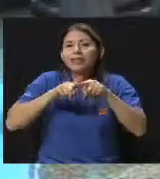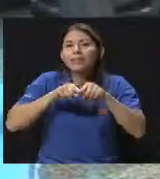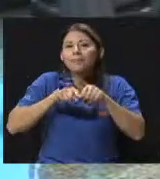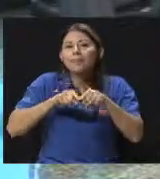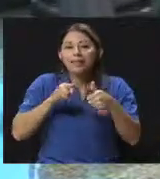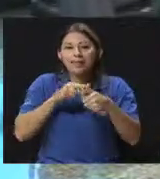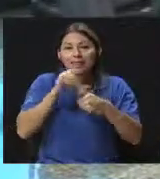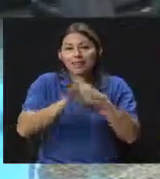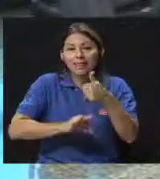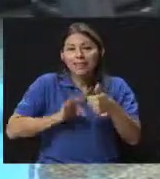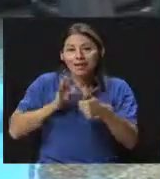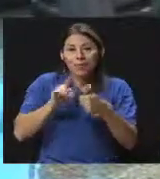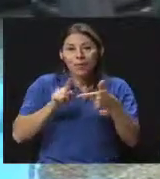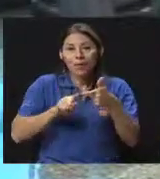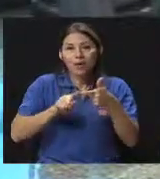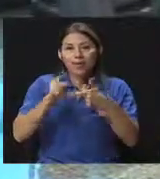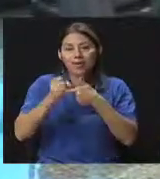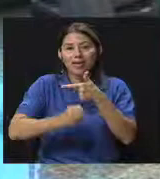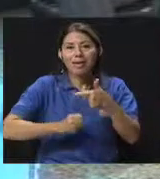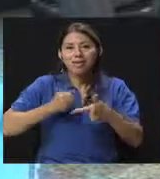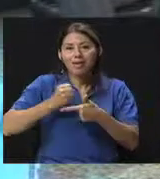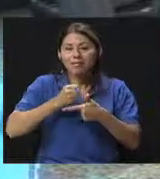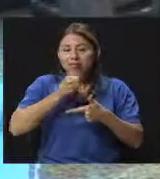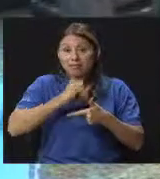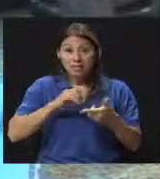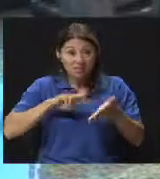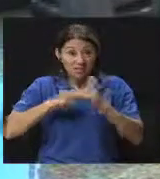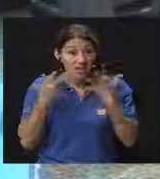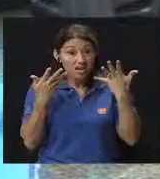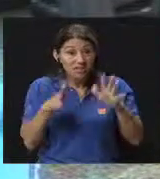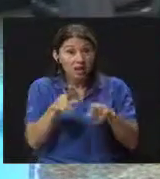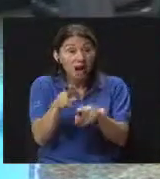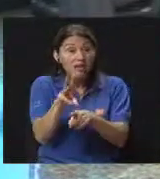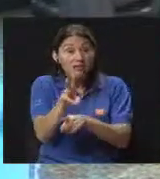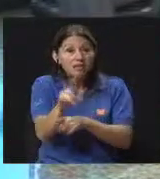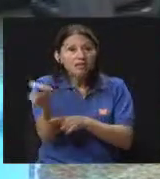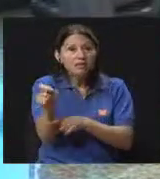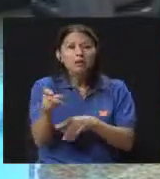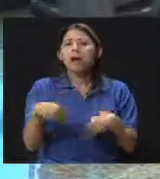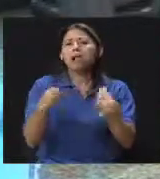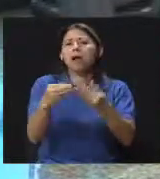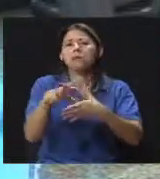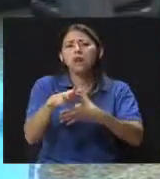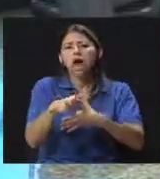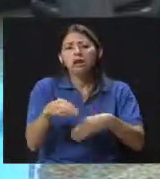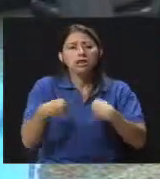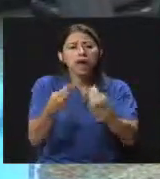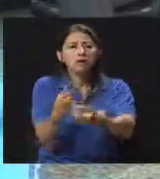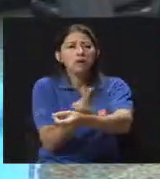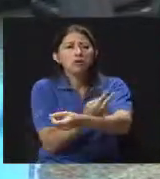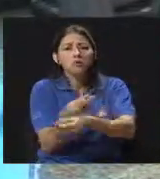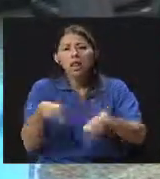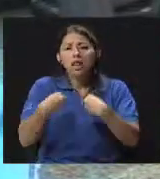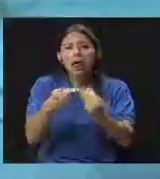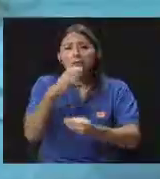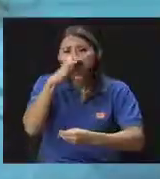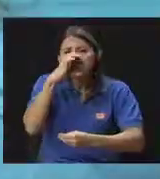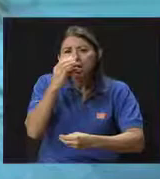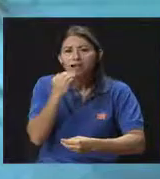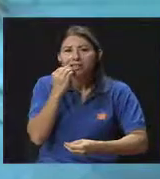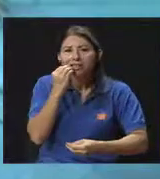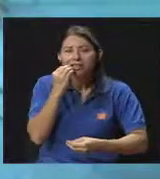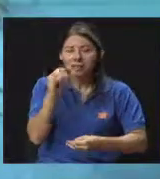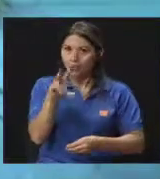la edad. No es que porque ya tiene 6 meses, le damos carne, le damos verdura, le damos chicharrón, no. El